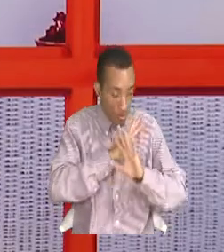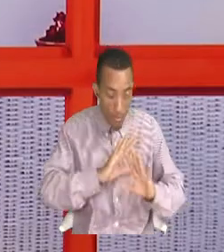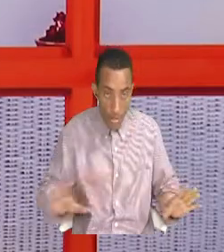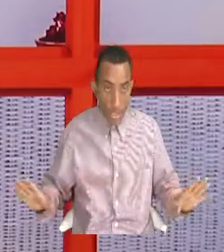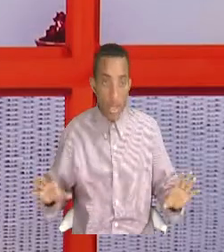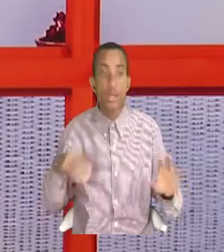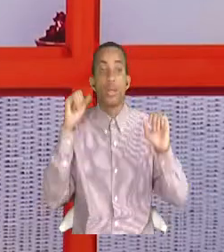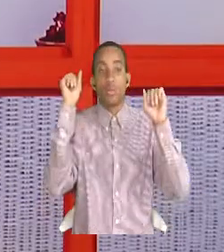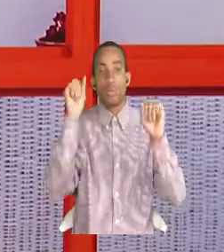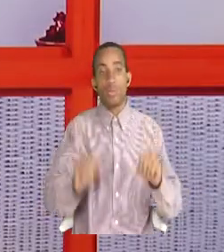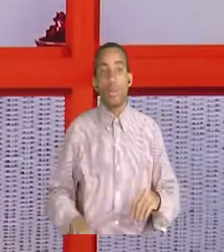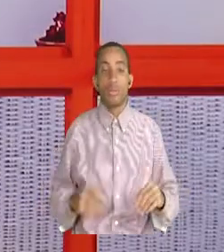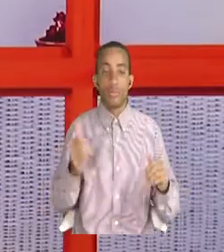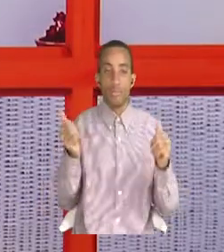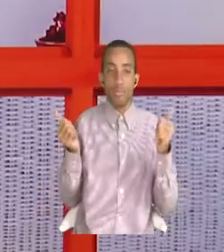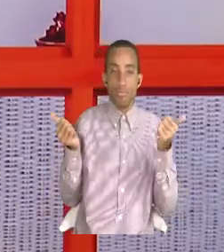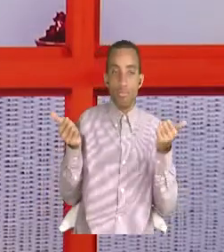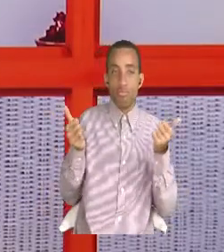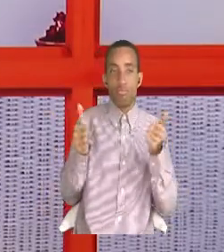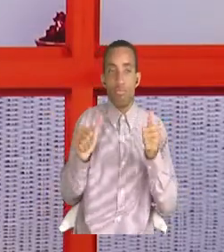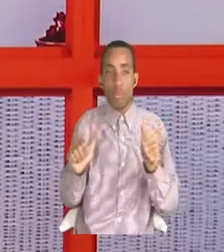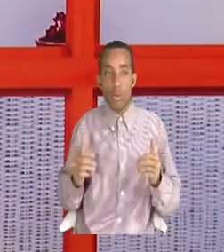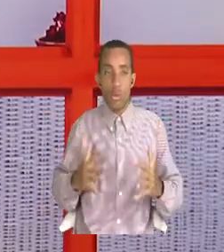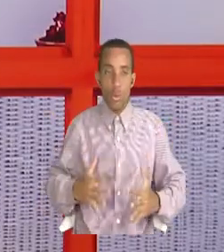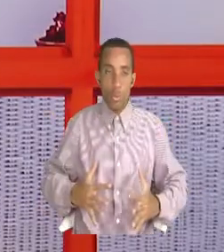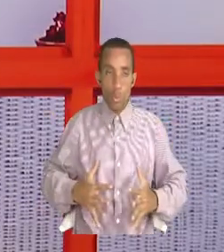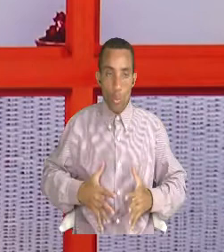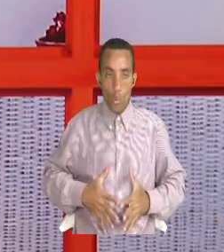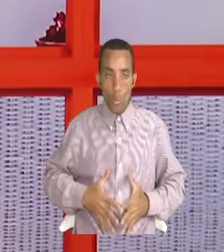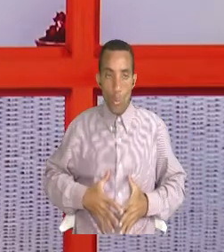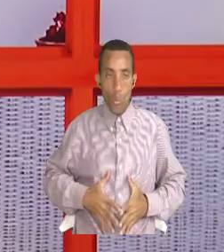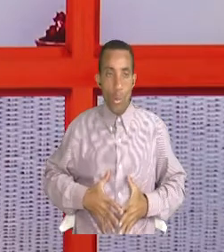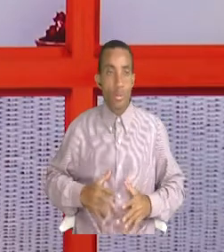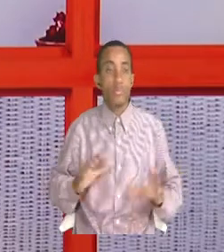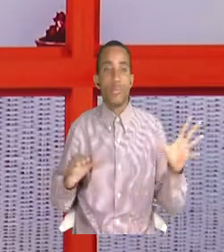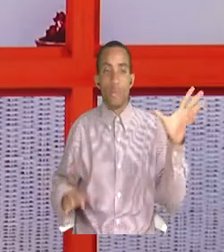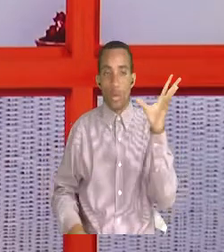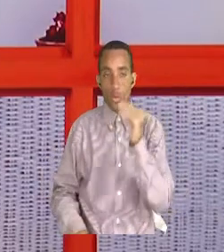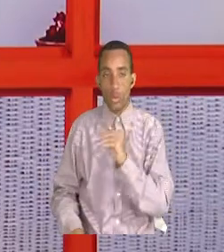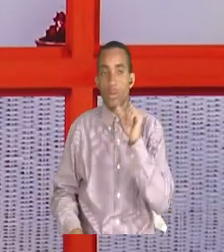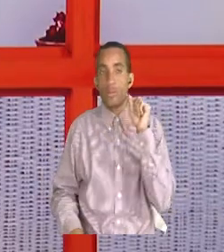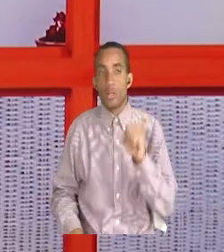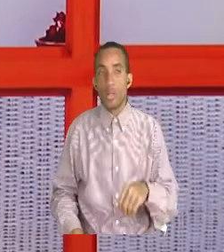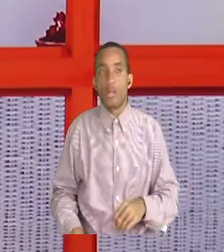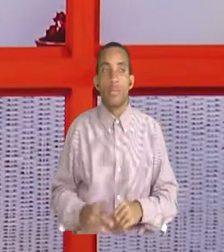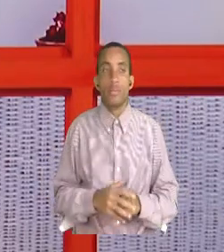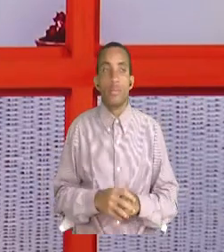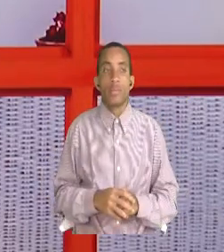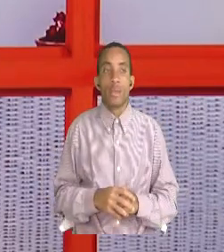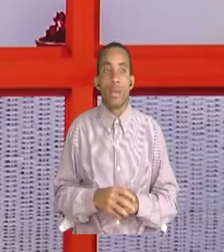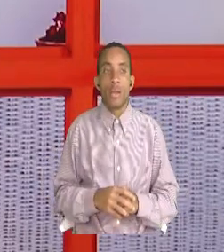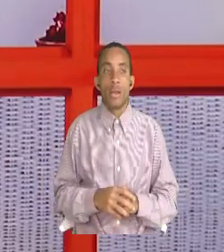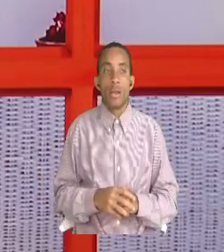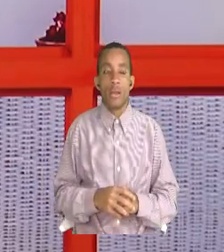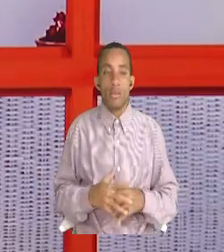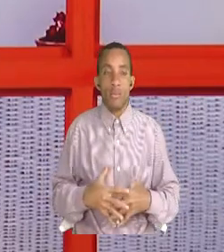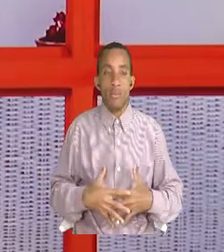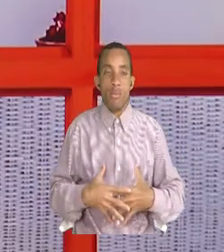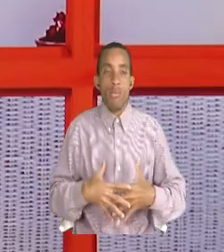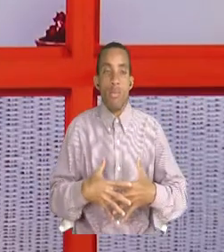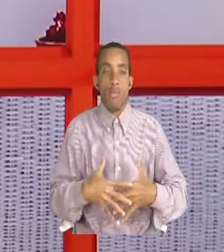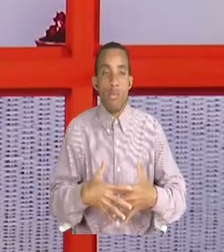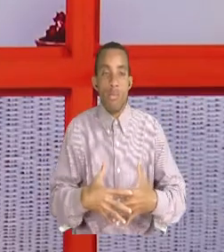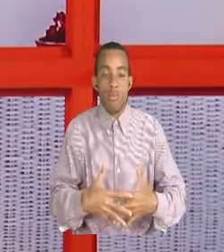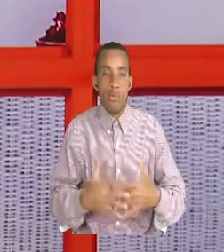nuestro tratamiento de moldeamiento, de reducción, ya que todas, cuando pasamos por ese... por el embarazo,